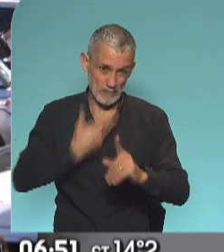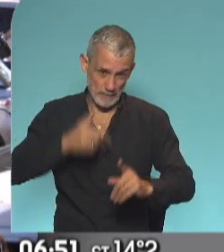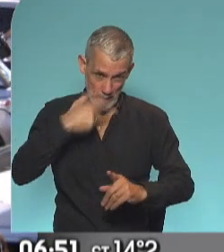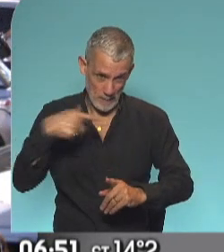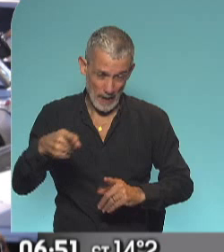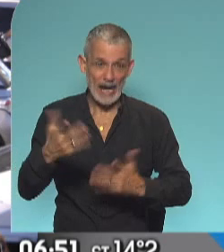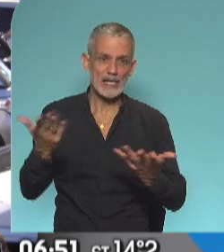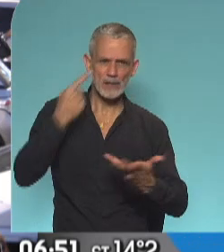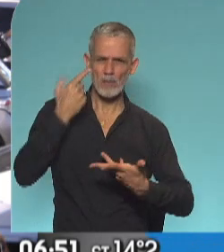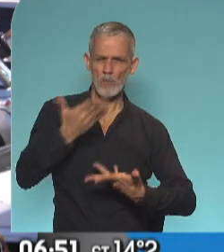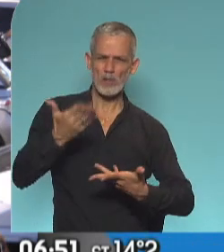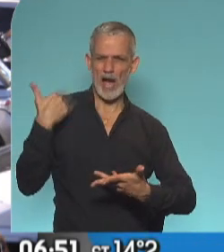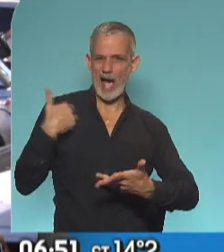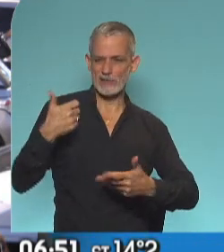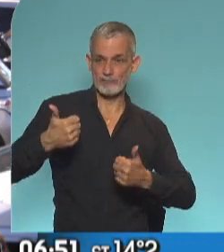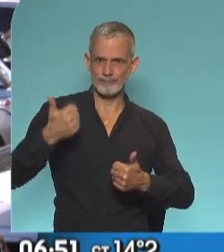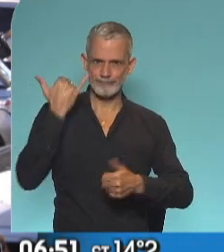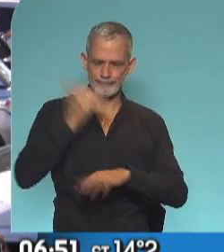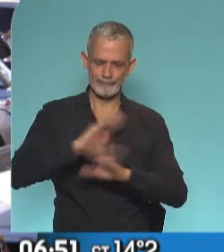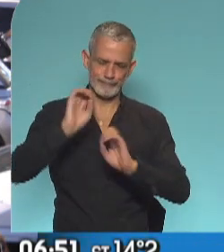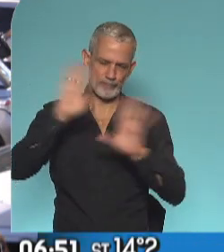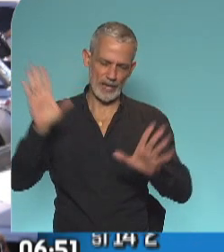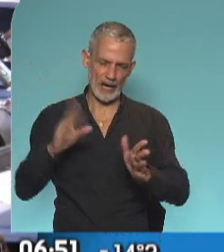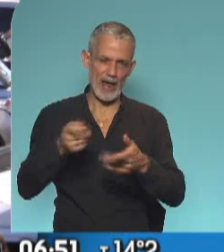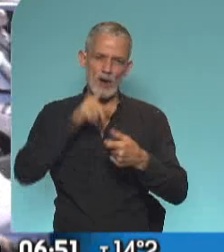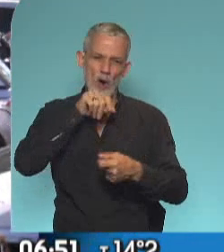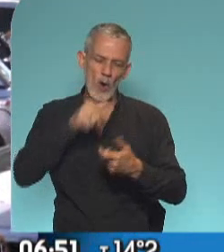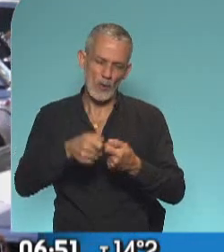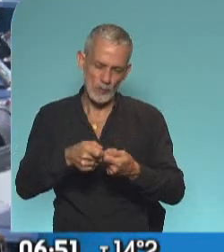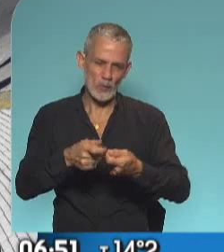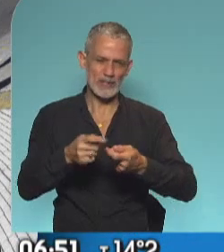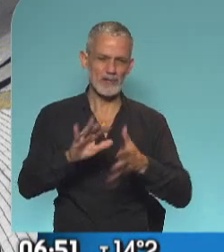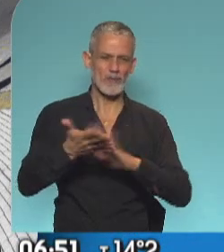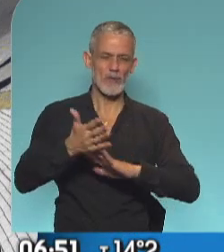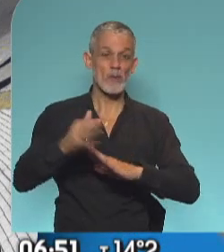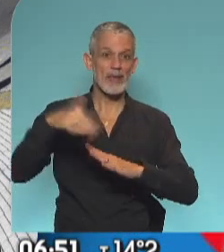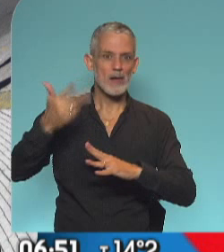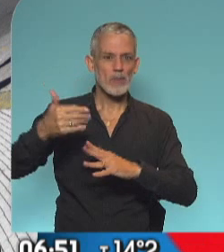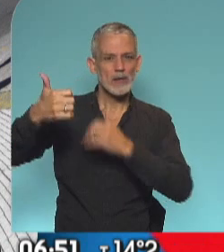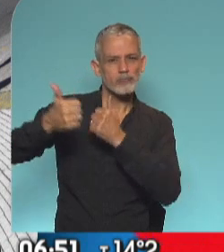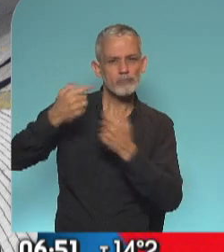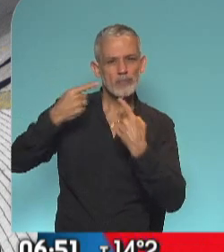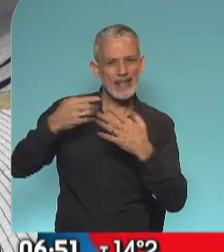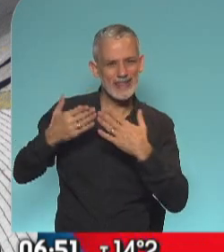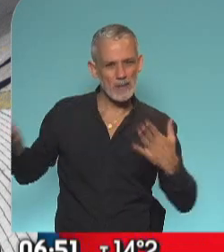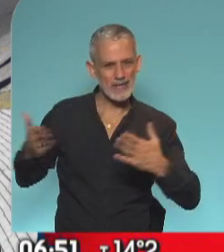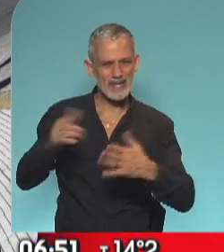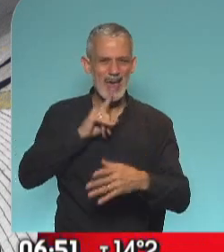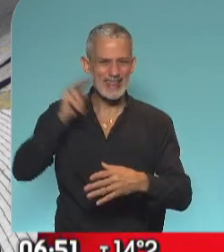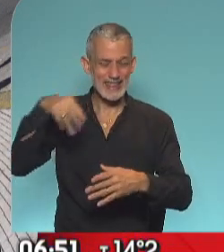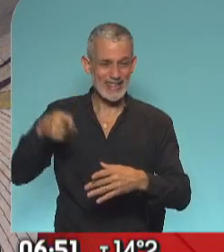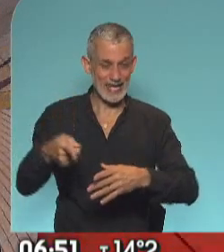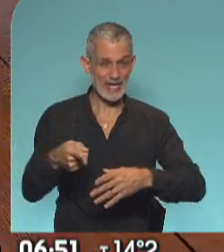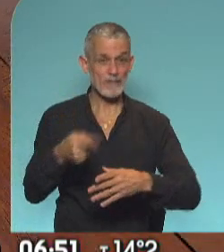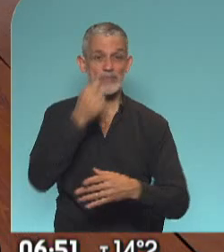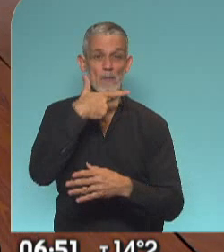menos intentó demostrar ayer y creo que quedó demostrado, sí, con estas dos posiciones en Twitter y luego en esta larga entrevista. Y la admisión de lo que Macri consideró como un